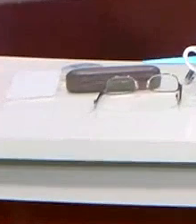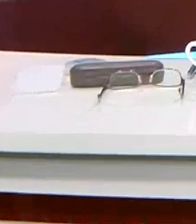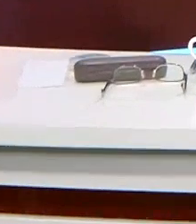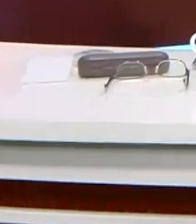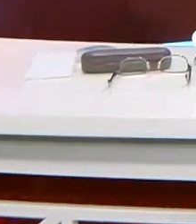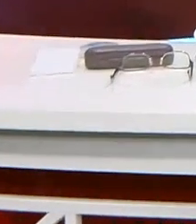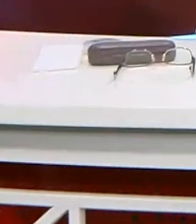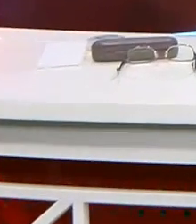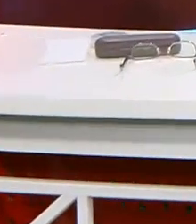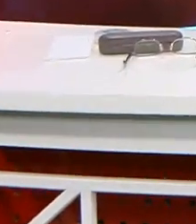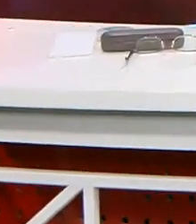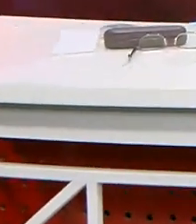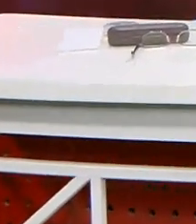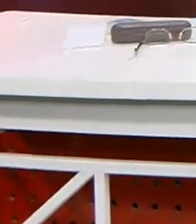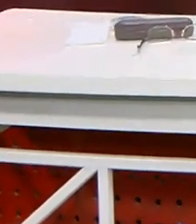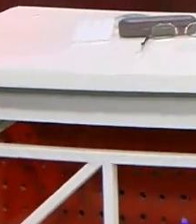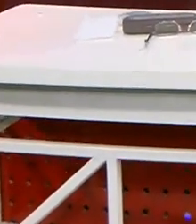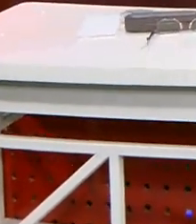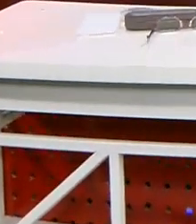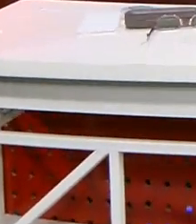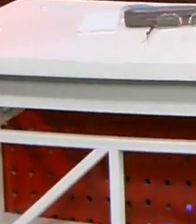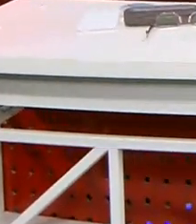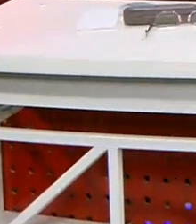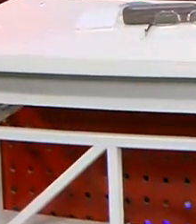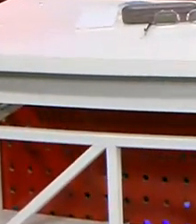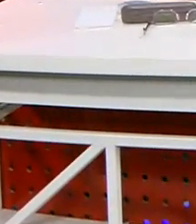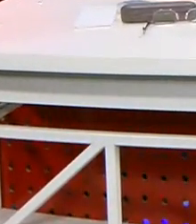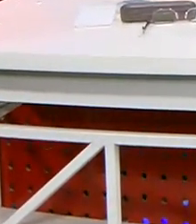un muy feliz cumpleaños a mi padre, Luis Delgadillo